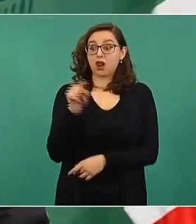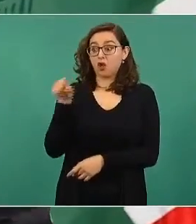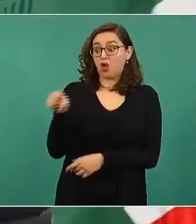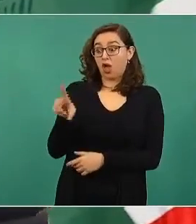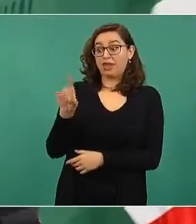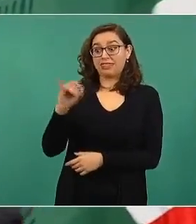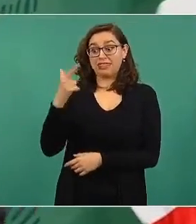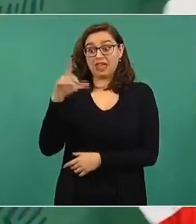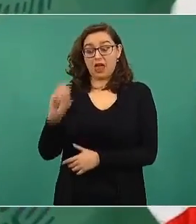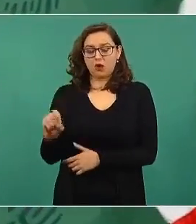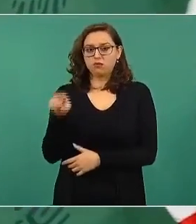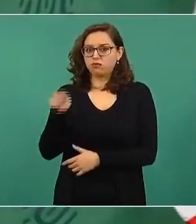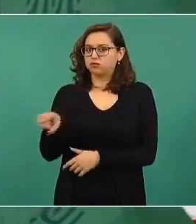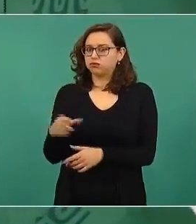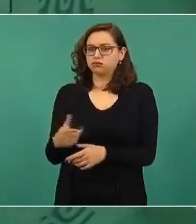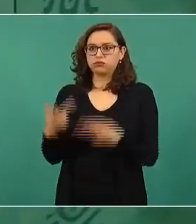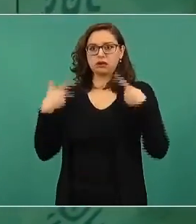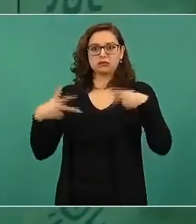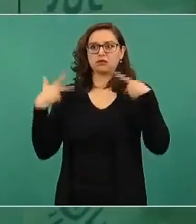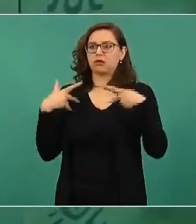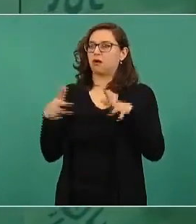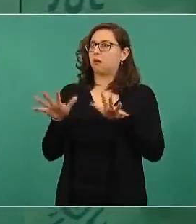¿Y qué hace?